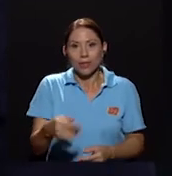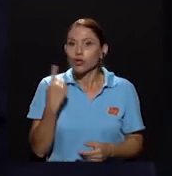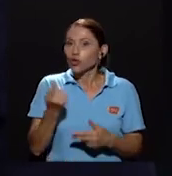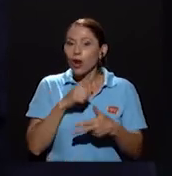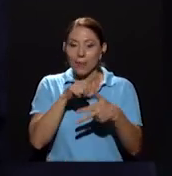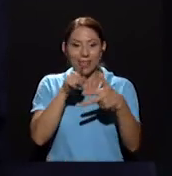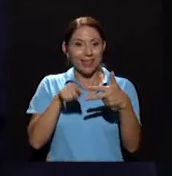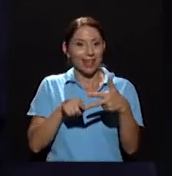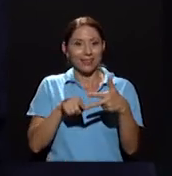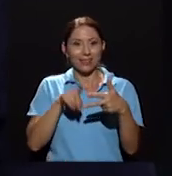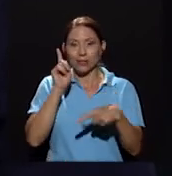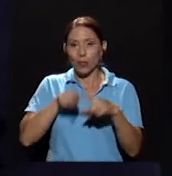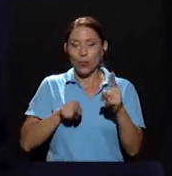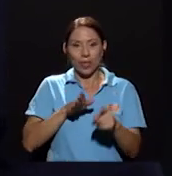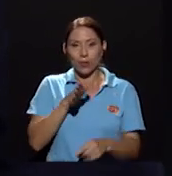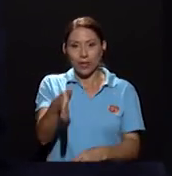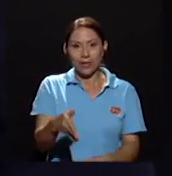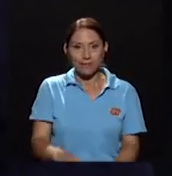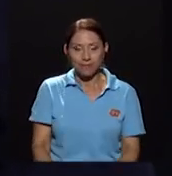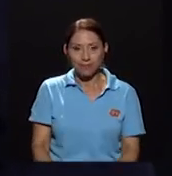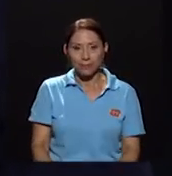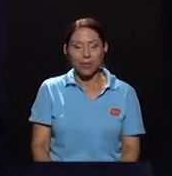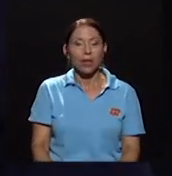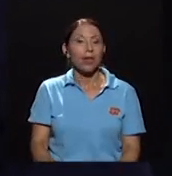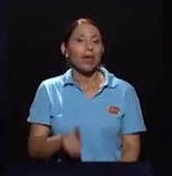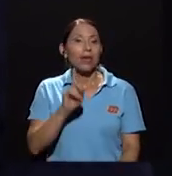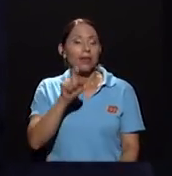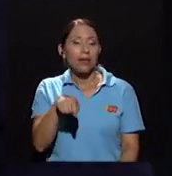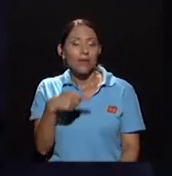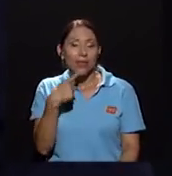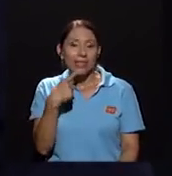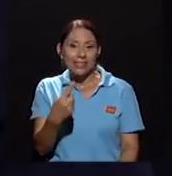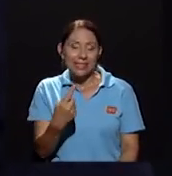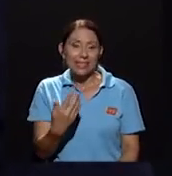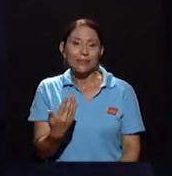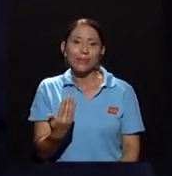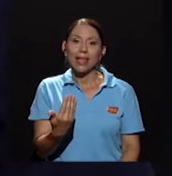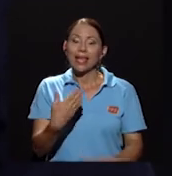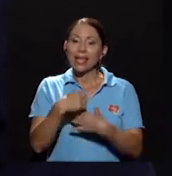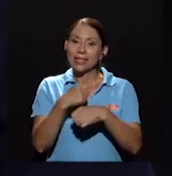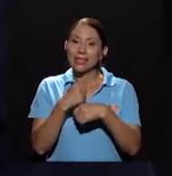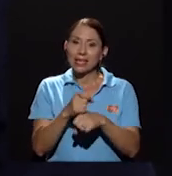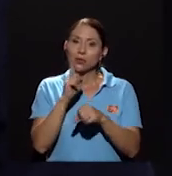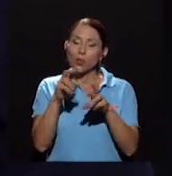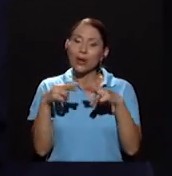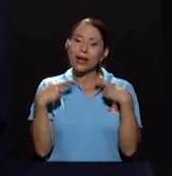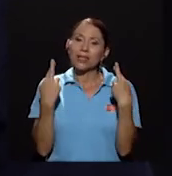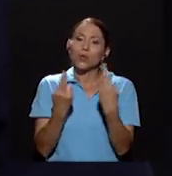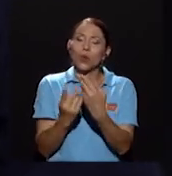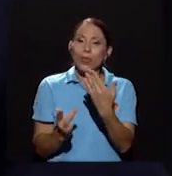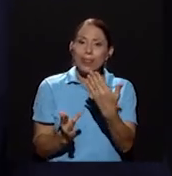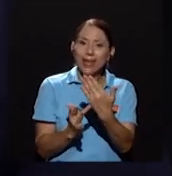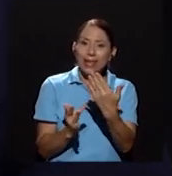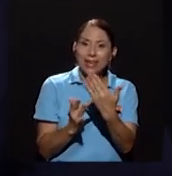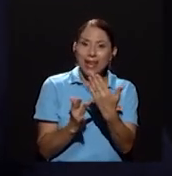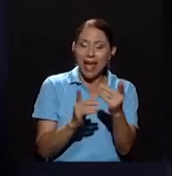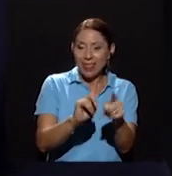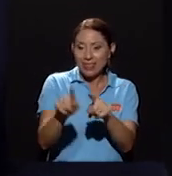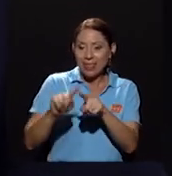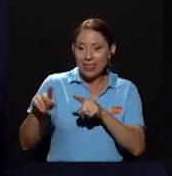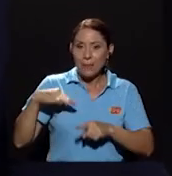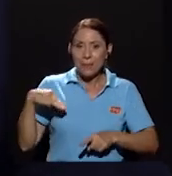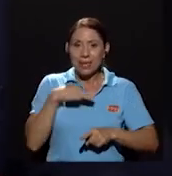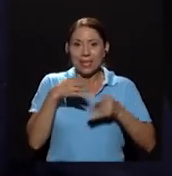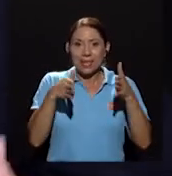pse si tengo que decir que se participó de una reunión técnica de ministros de salud que es extraño